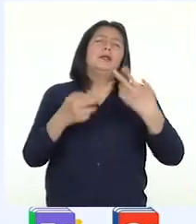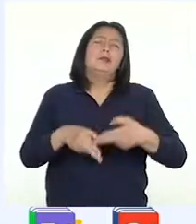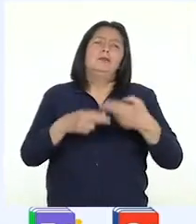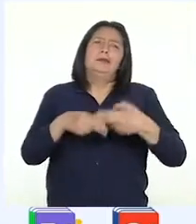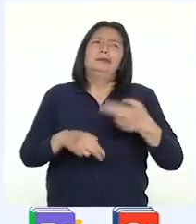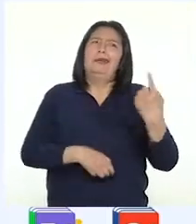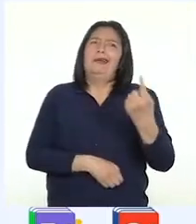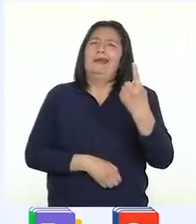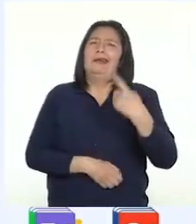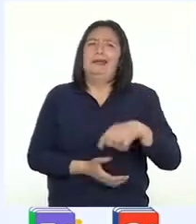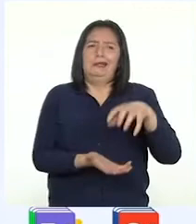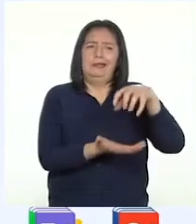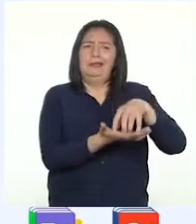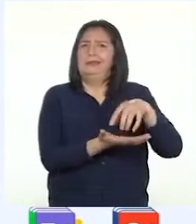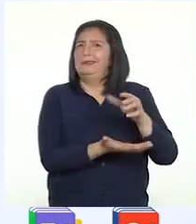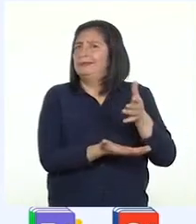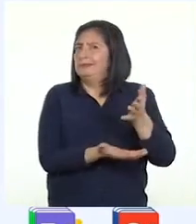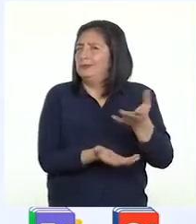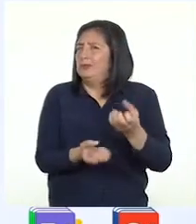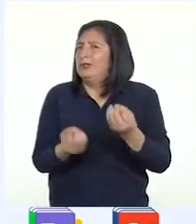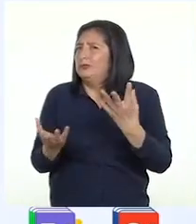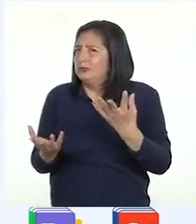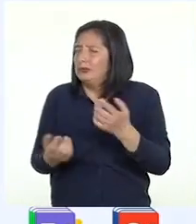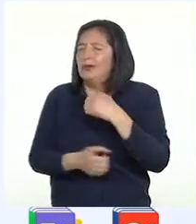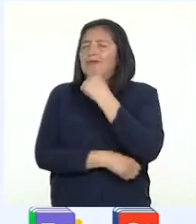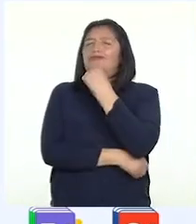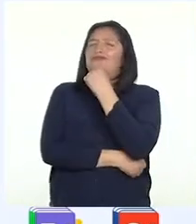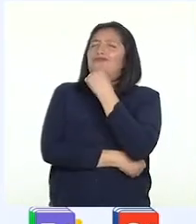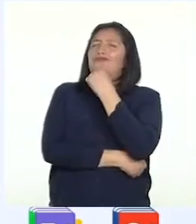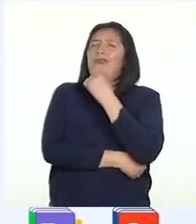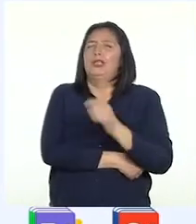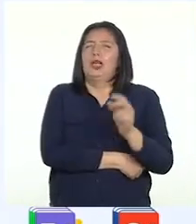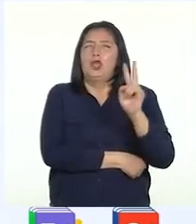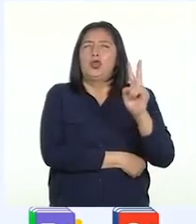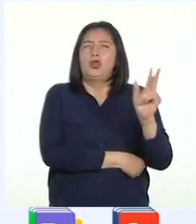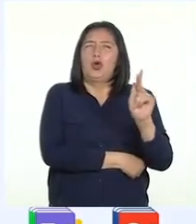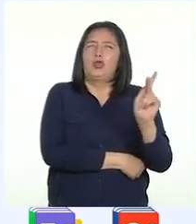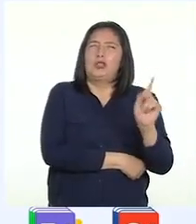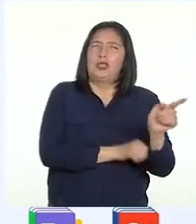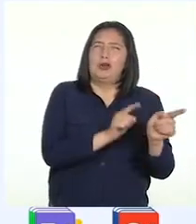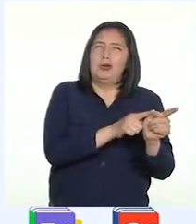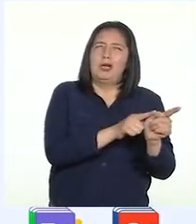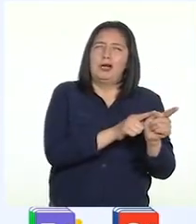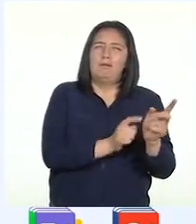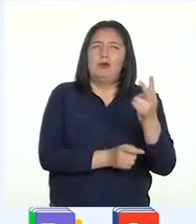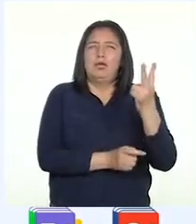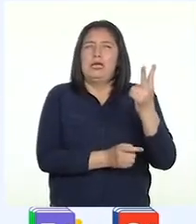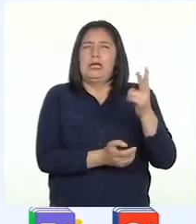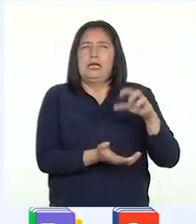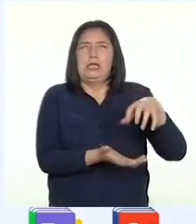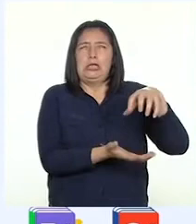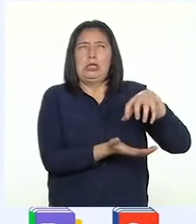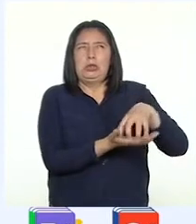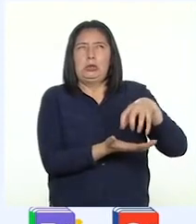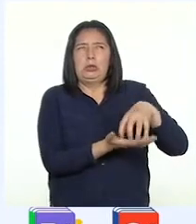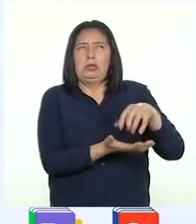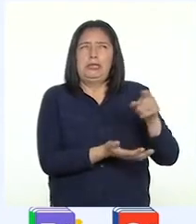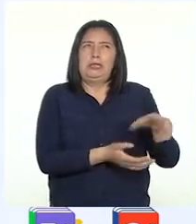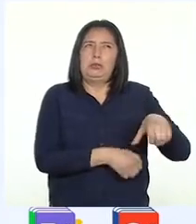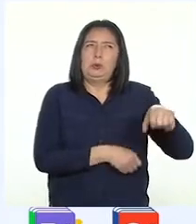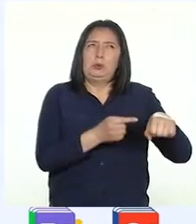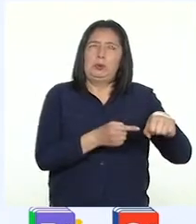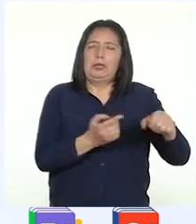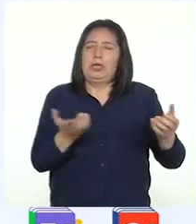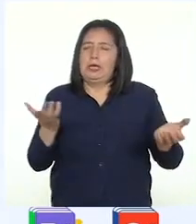pesa cada lata de conservas? Por lo que veo, los 2 kilogramos de azúcar y las 2 latas de conservas que carga de un lado el señor Esteban